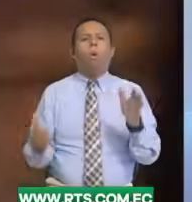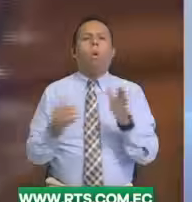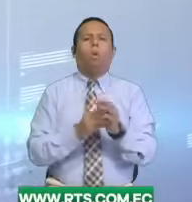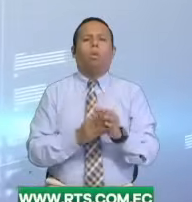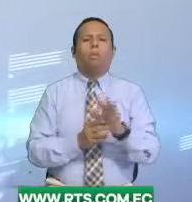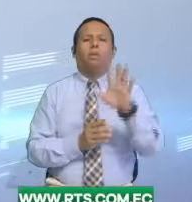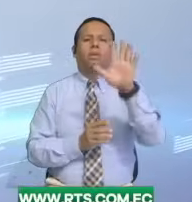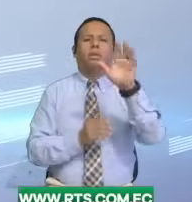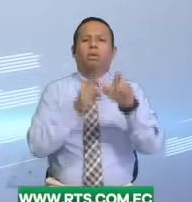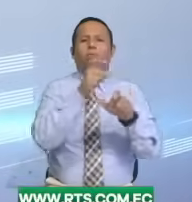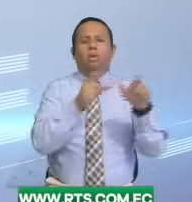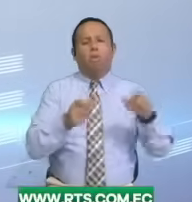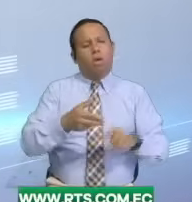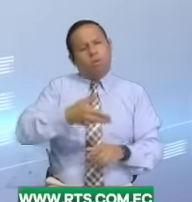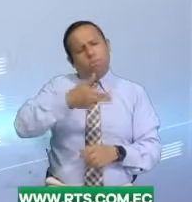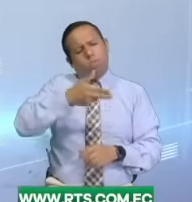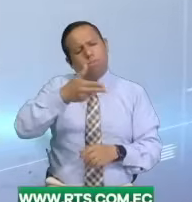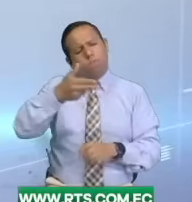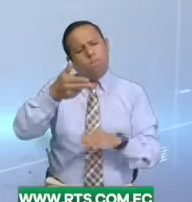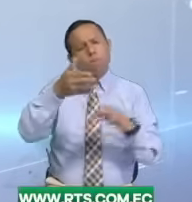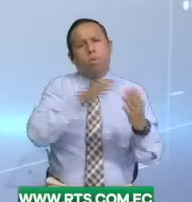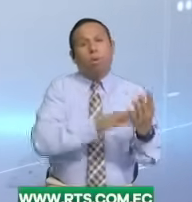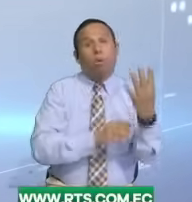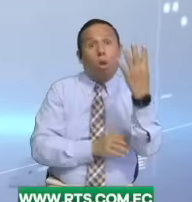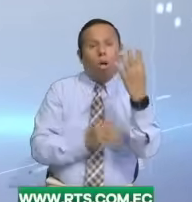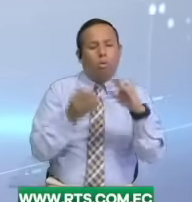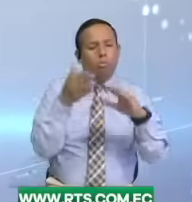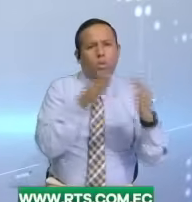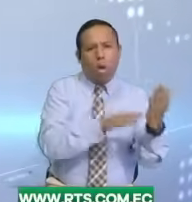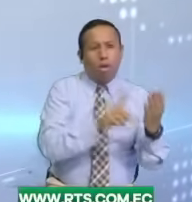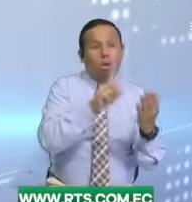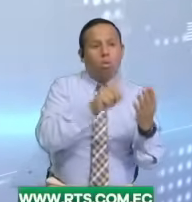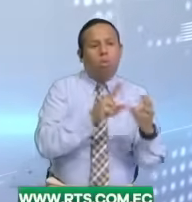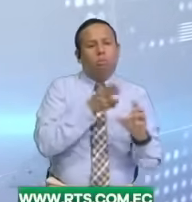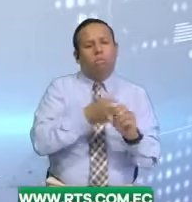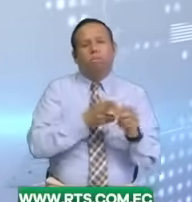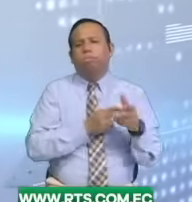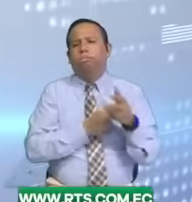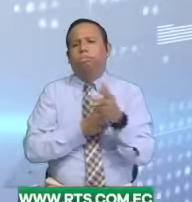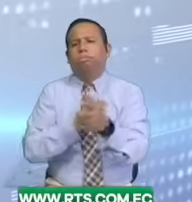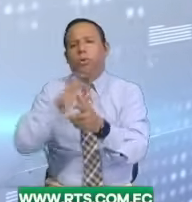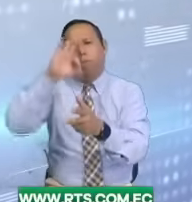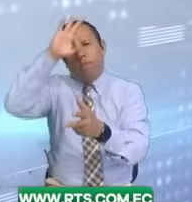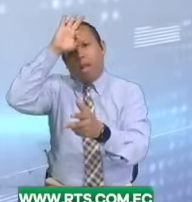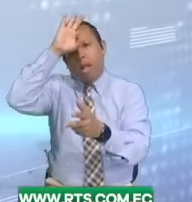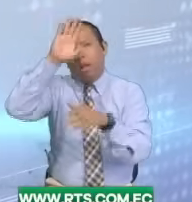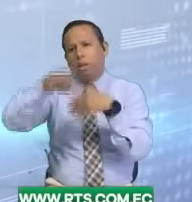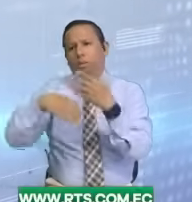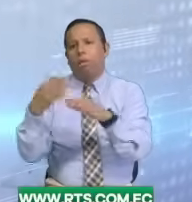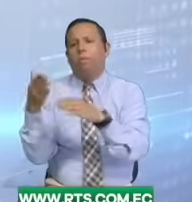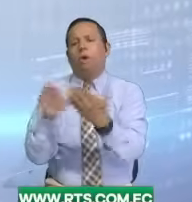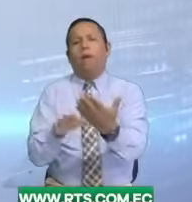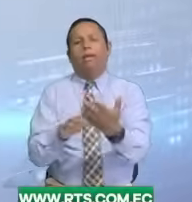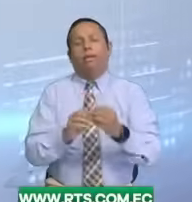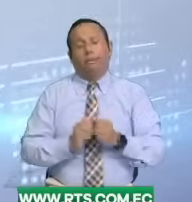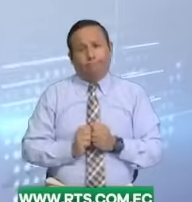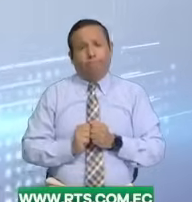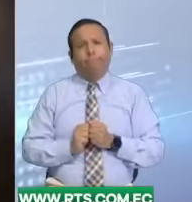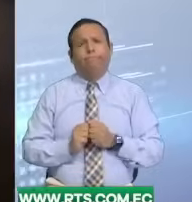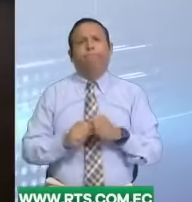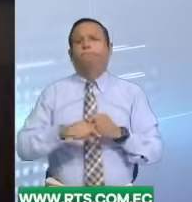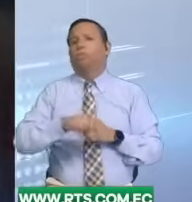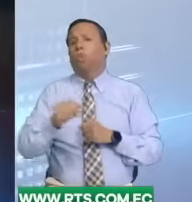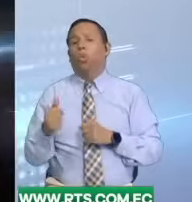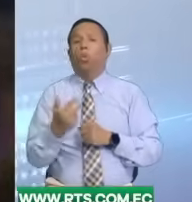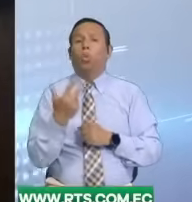personas. 4 murieron en el lugar del hecho y 1 en el hospital Oramas González, al que también llegaron 3 personas